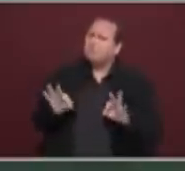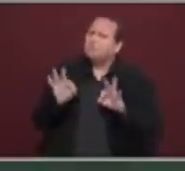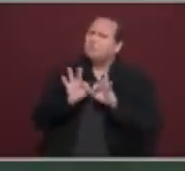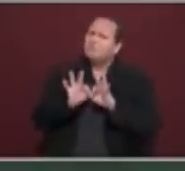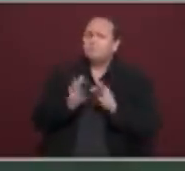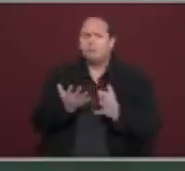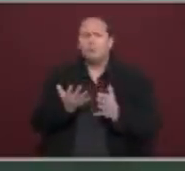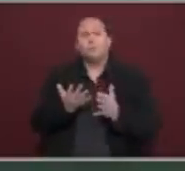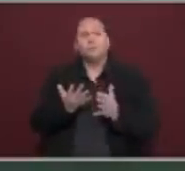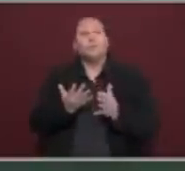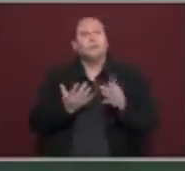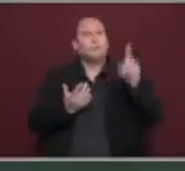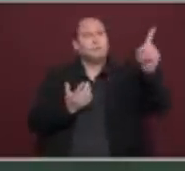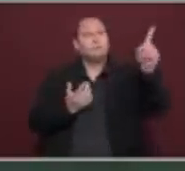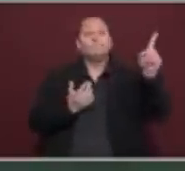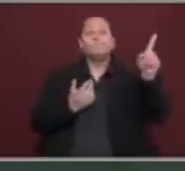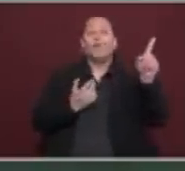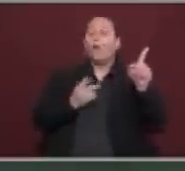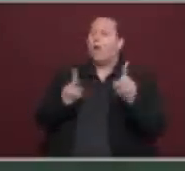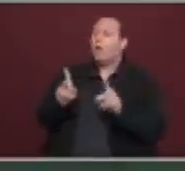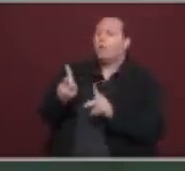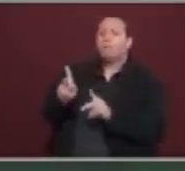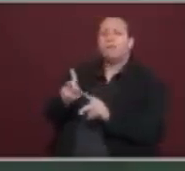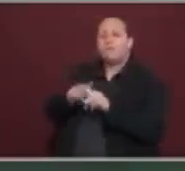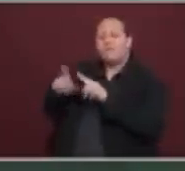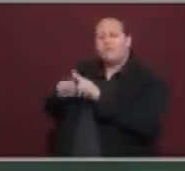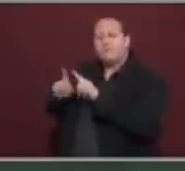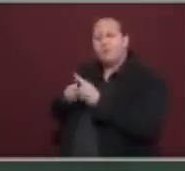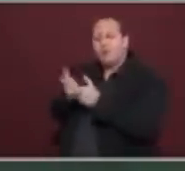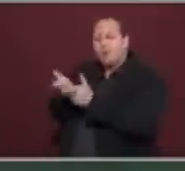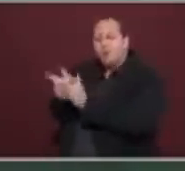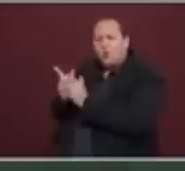y ofrecer disculpas a los pueblos originarios